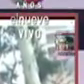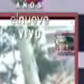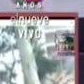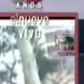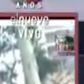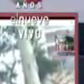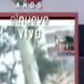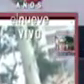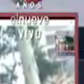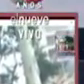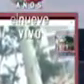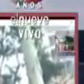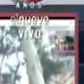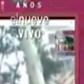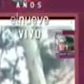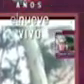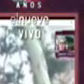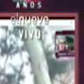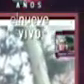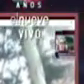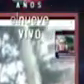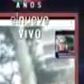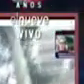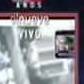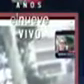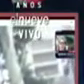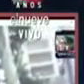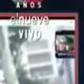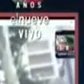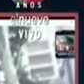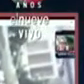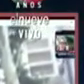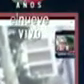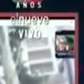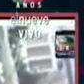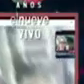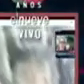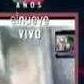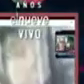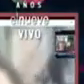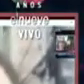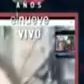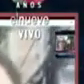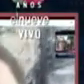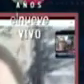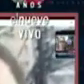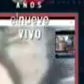política muy importante con el principal líder, el presidente, realmente con algunas actitudes y palabras